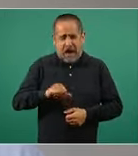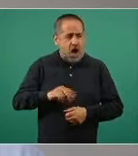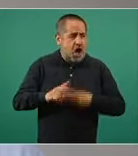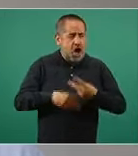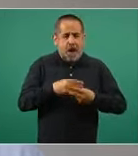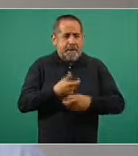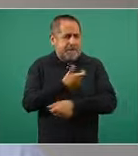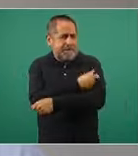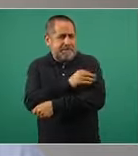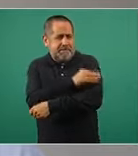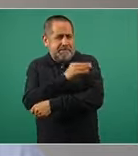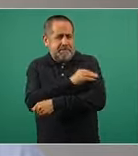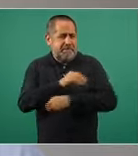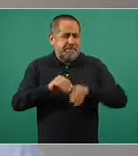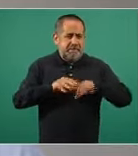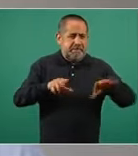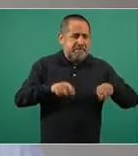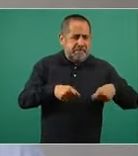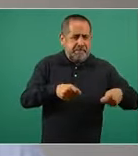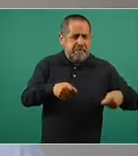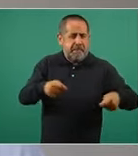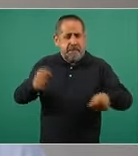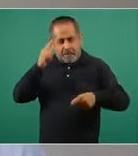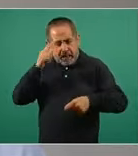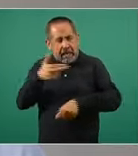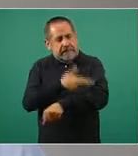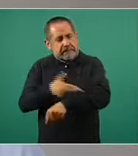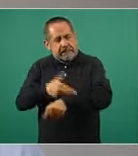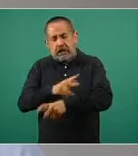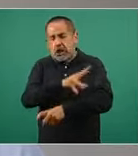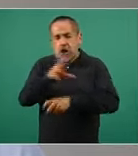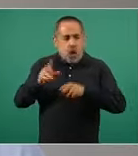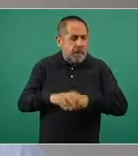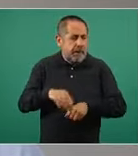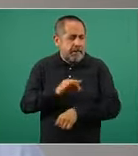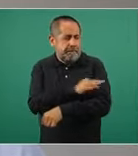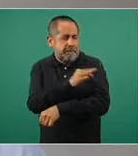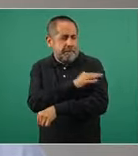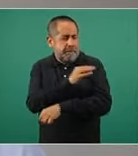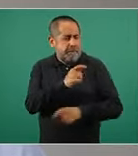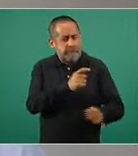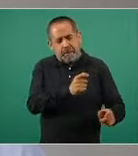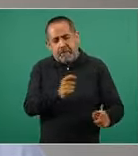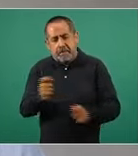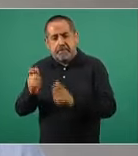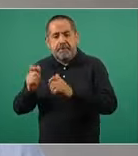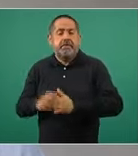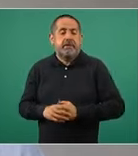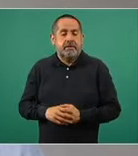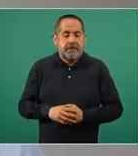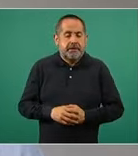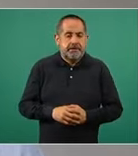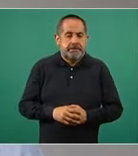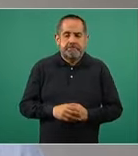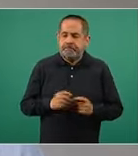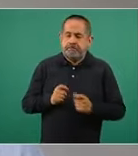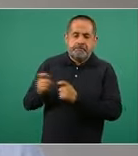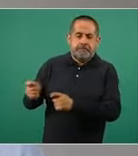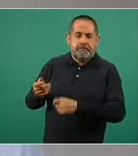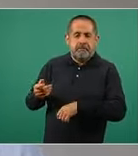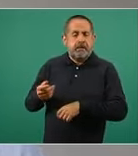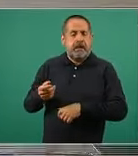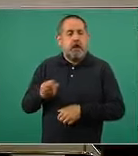día de mañana distribuido para efectos de la logística de su aplicación. Le devuelvo la palabra a la